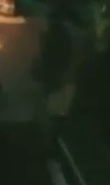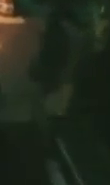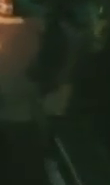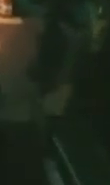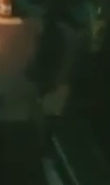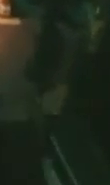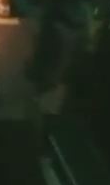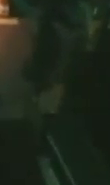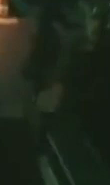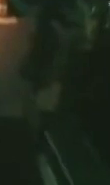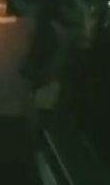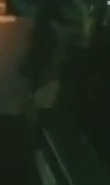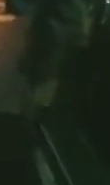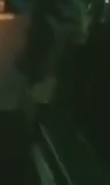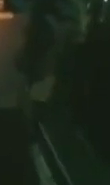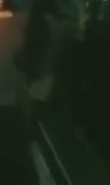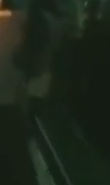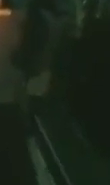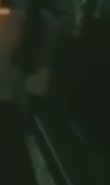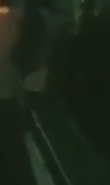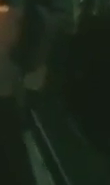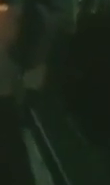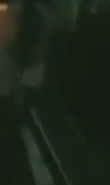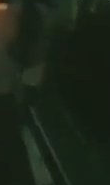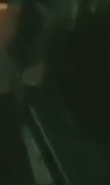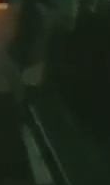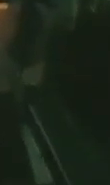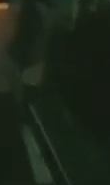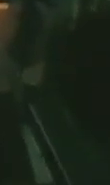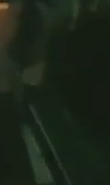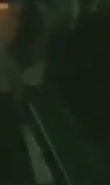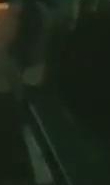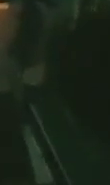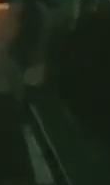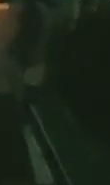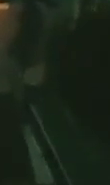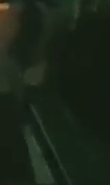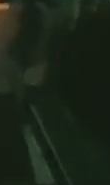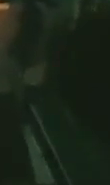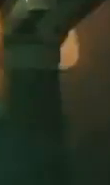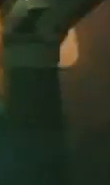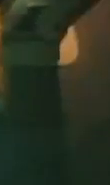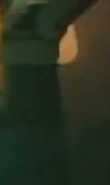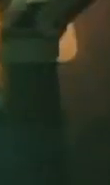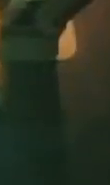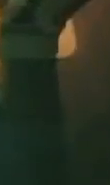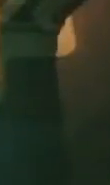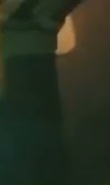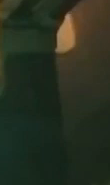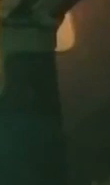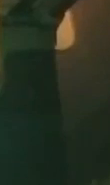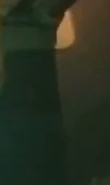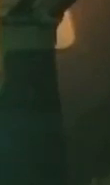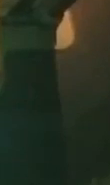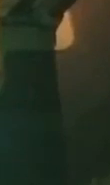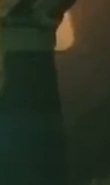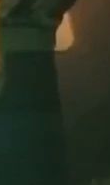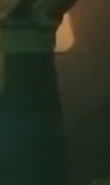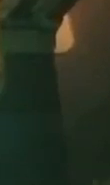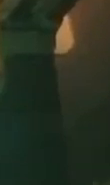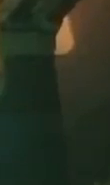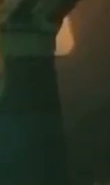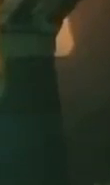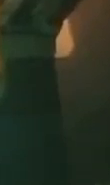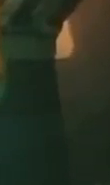Bonnie Cepeda y Omar Enrique. Ya Venezuela se prepara y está lista para el Festival Mundial del Merengue a realizarse